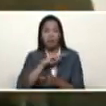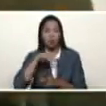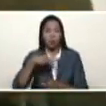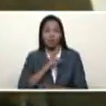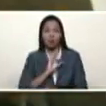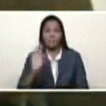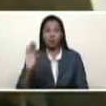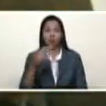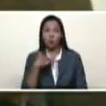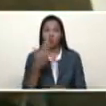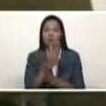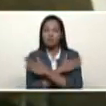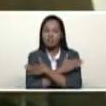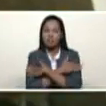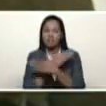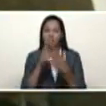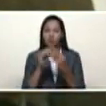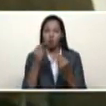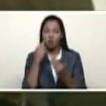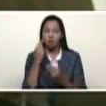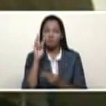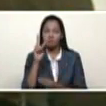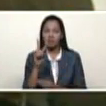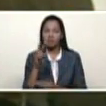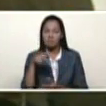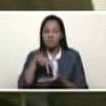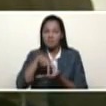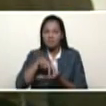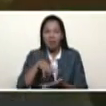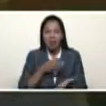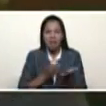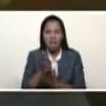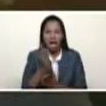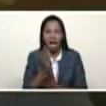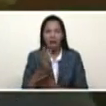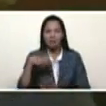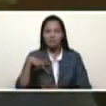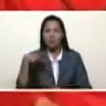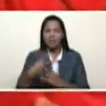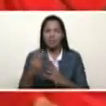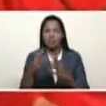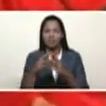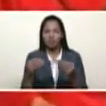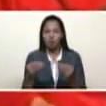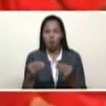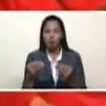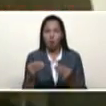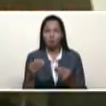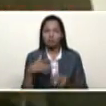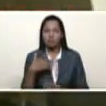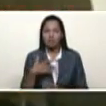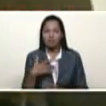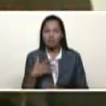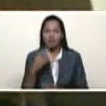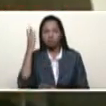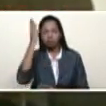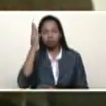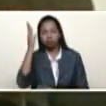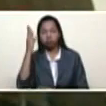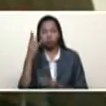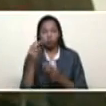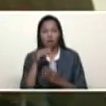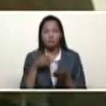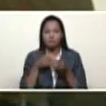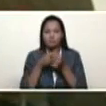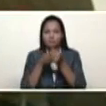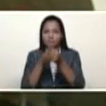patria. Quiero felicitarlos por la actitud firme, leal, valiente y de enorme sabiduría con que ustedes han